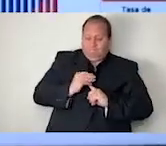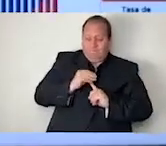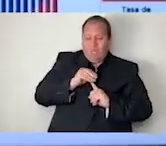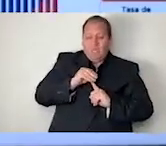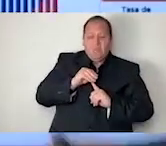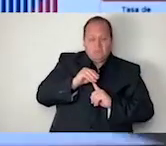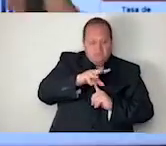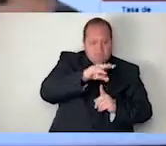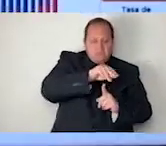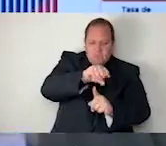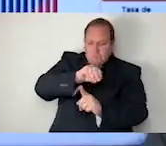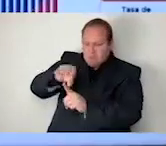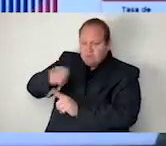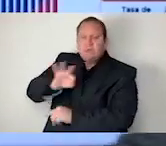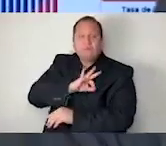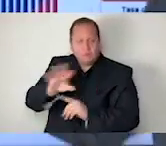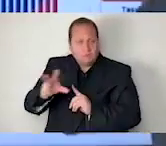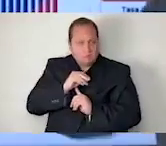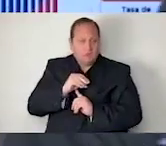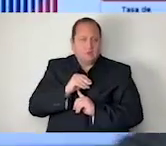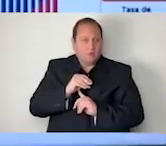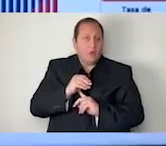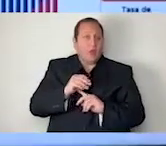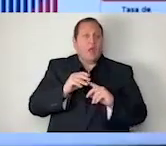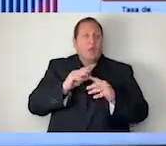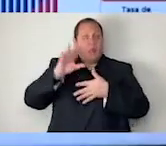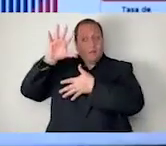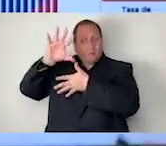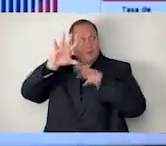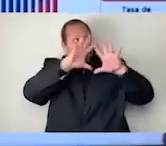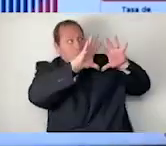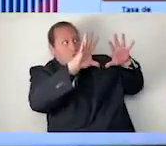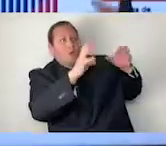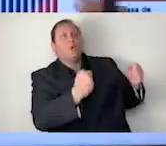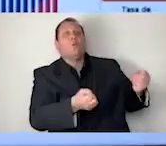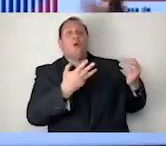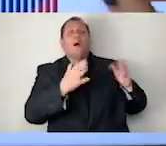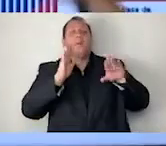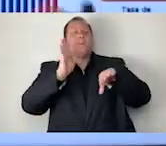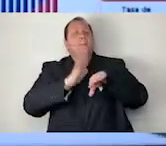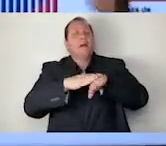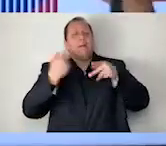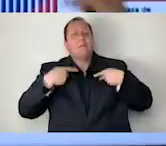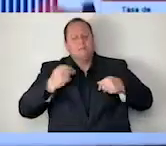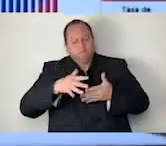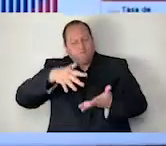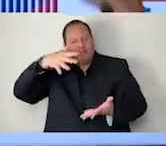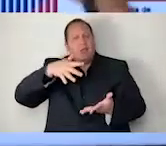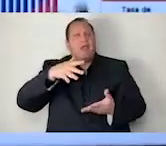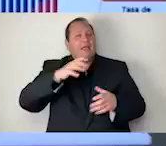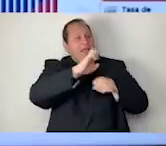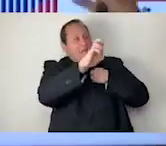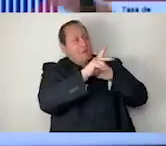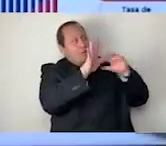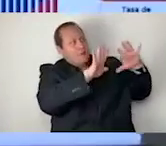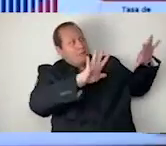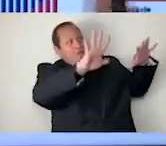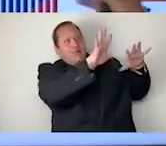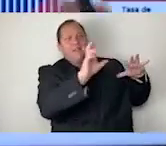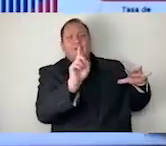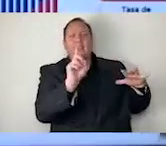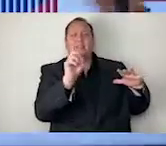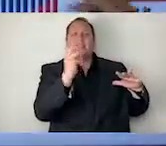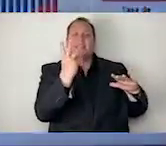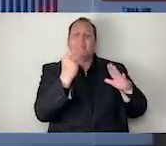mil casos nuevos en los últimos 24 horas y el continente americano con 33 mil 100 prácticamente son el mismo número de